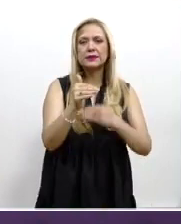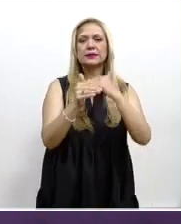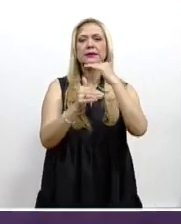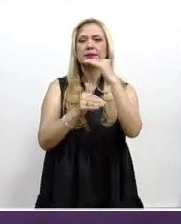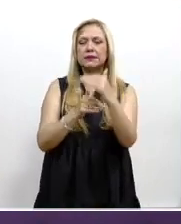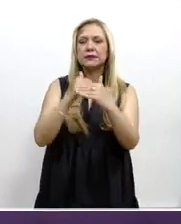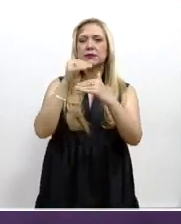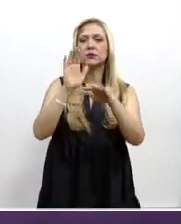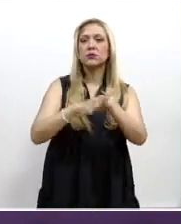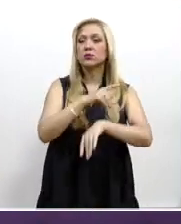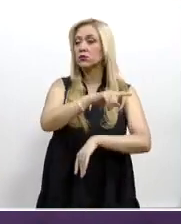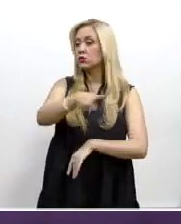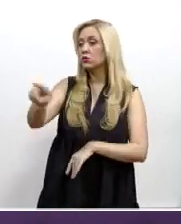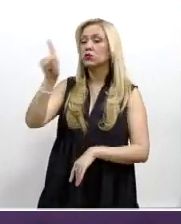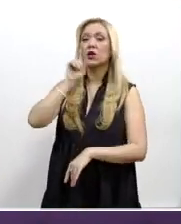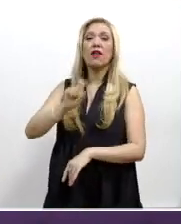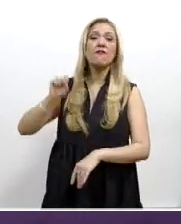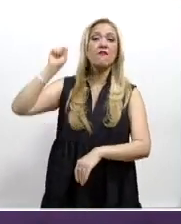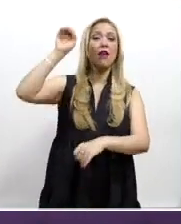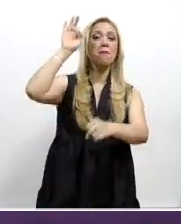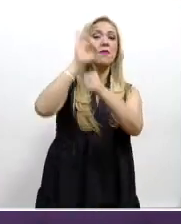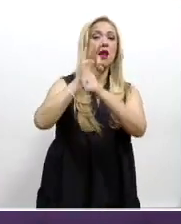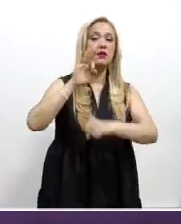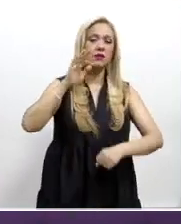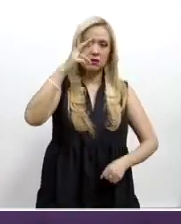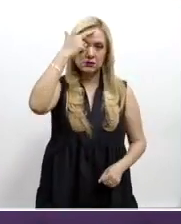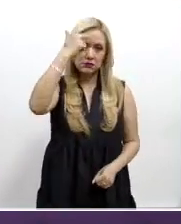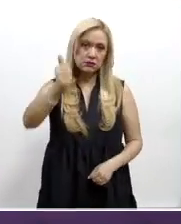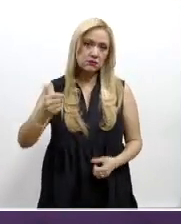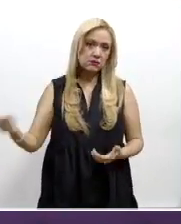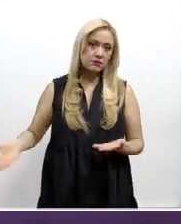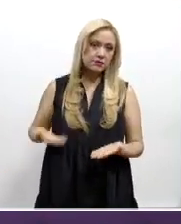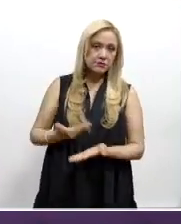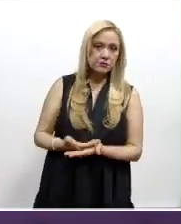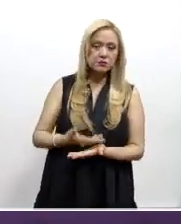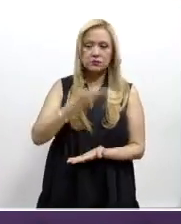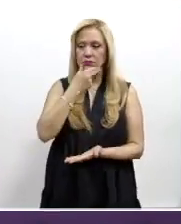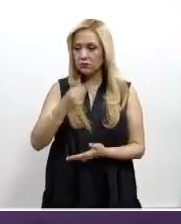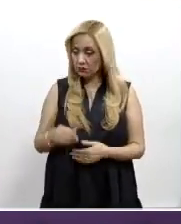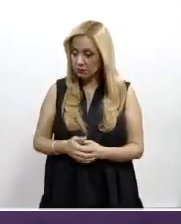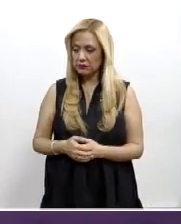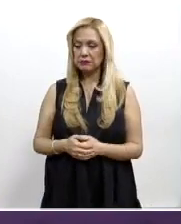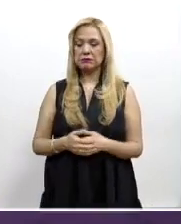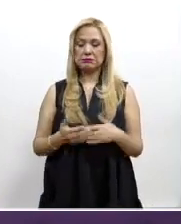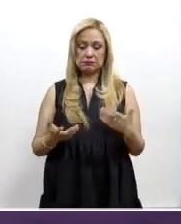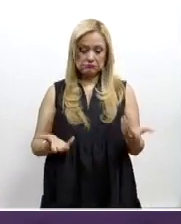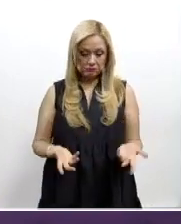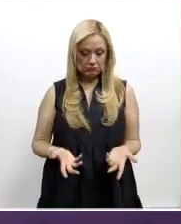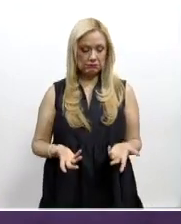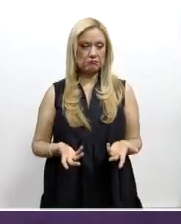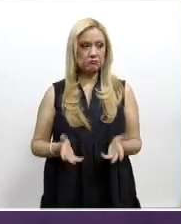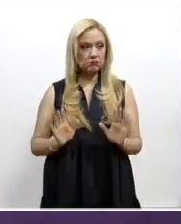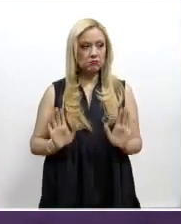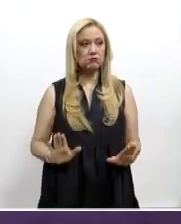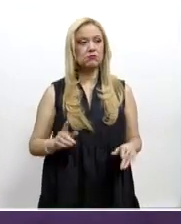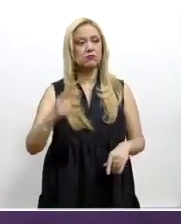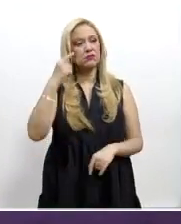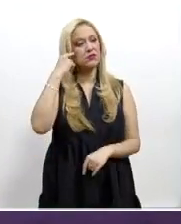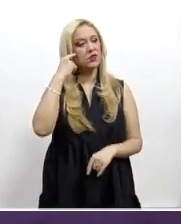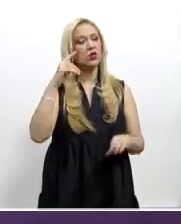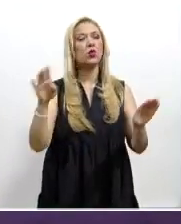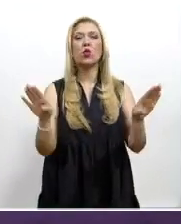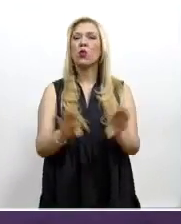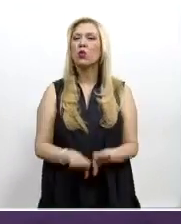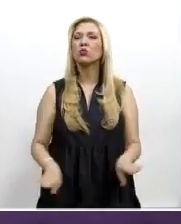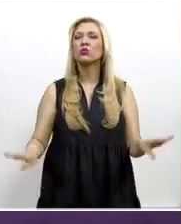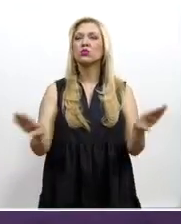las compañeras feministas y que algunos hombres en su momento retomaron estos conceptos teóricos y que después trataron